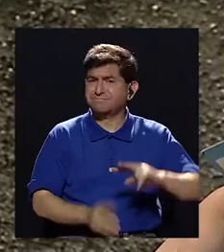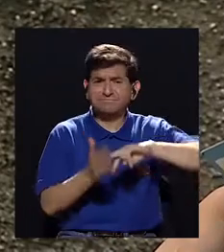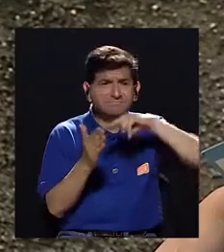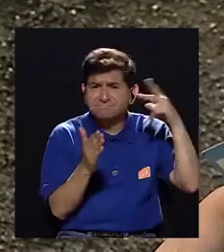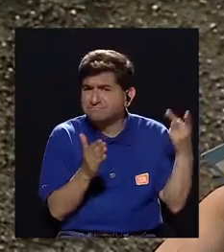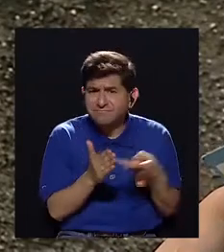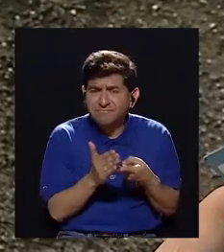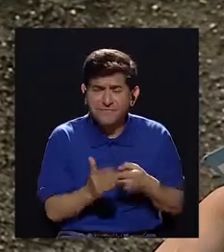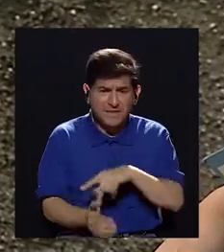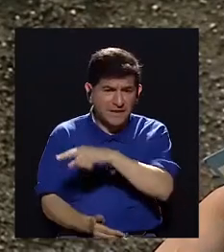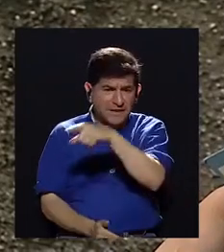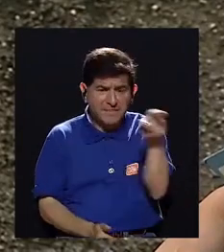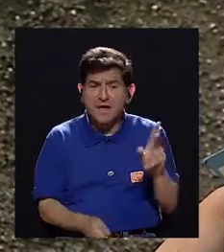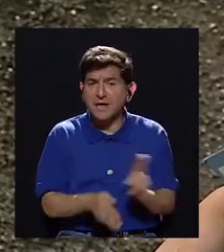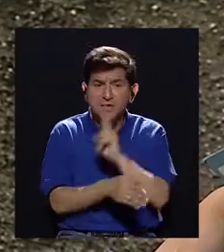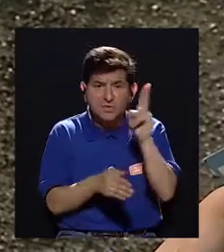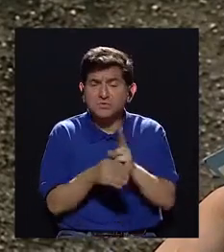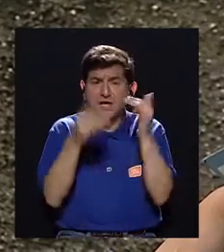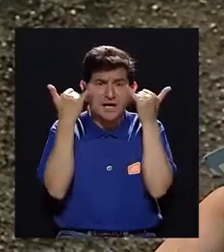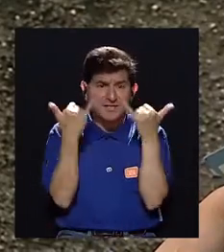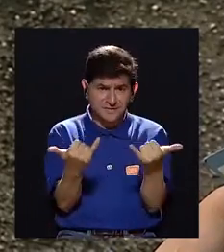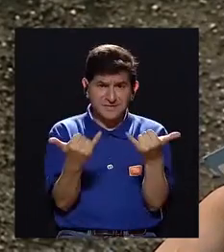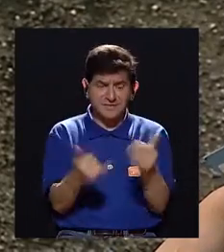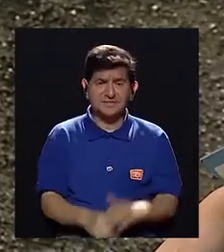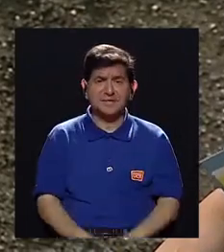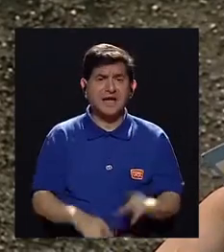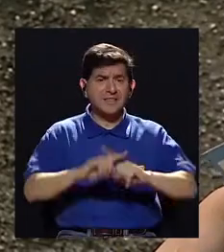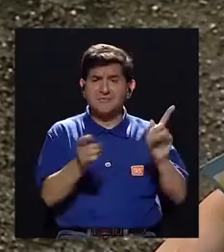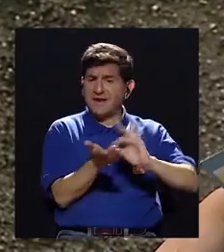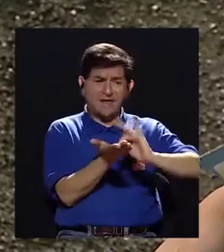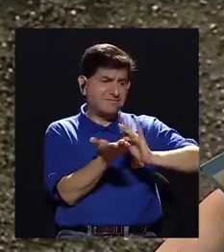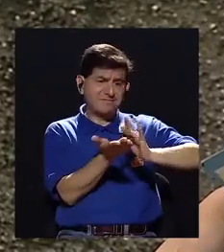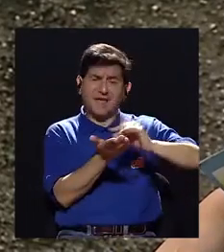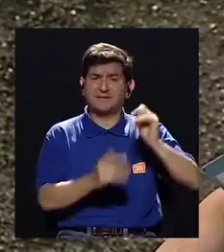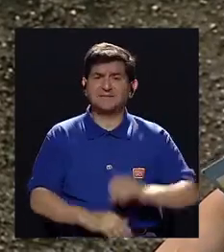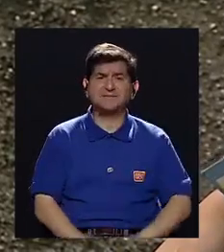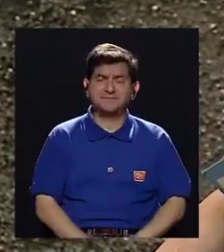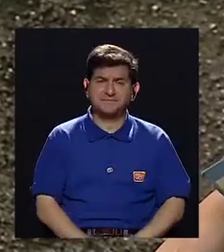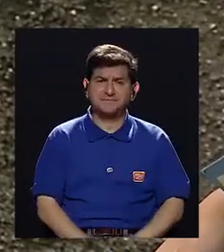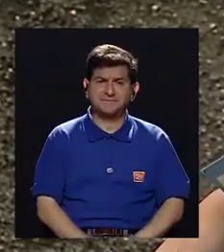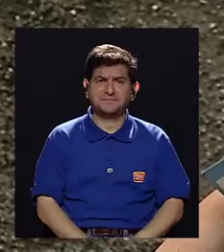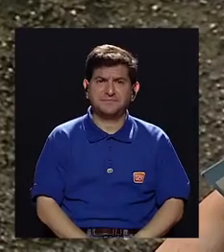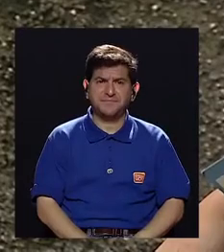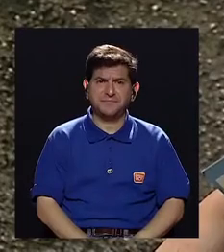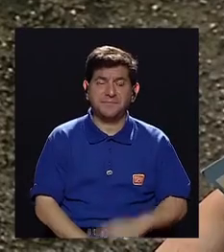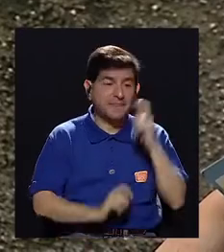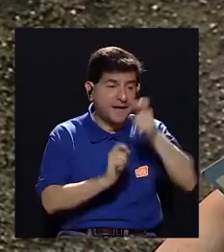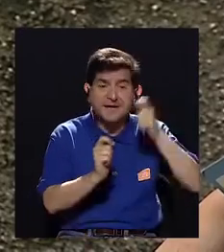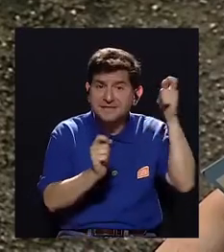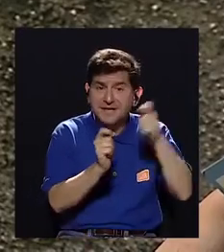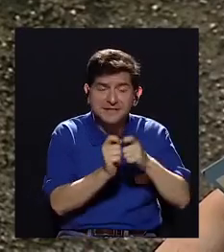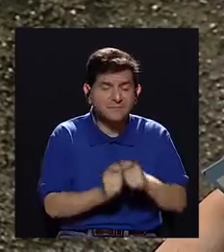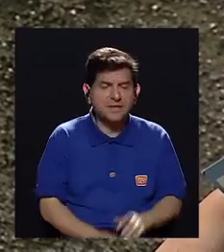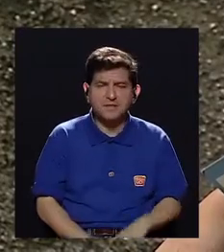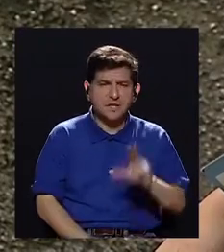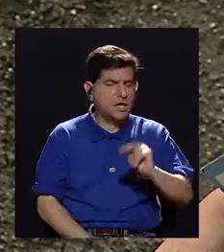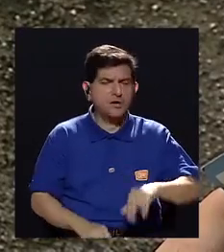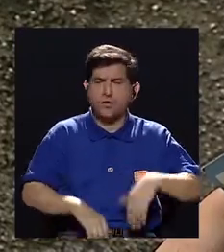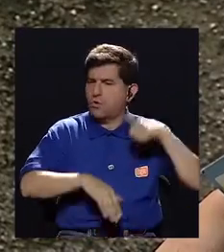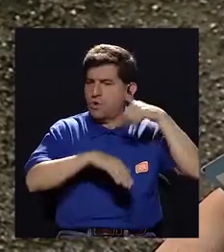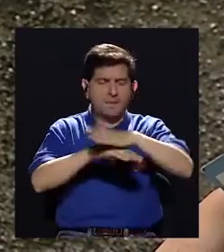lo cual significa, y muchos de ellos estaban utilizando o ya tenían prescritos los medicamentos. Entonces, en concreto, no